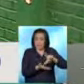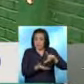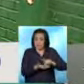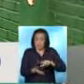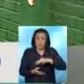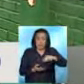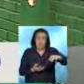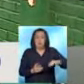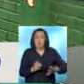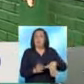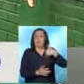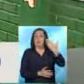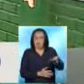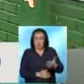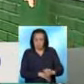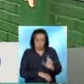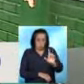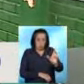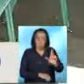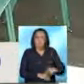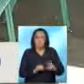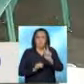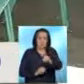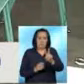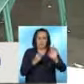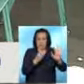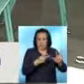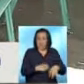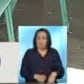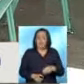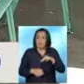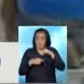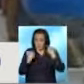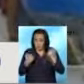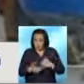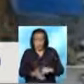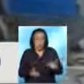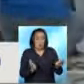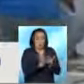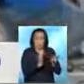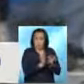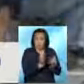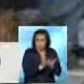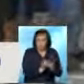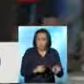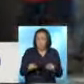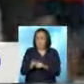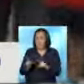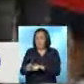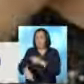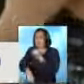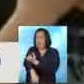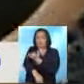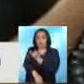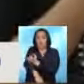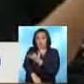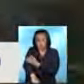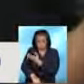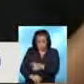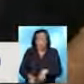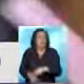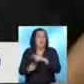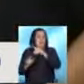se reiniciarán el próximo lunes 27 de marzo, tanto en los colegios como en los institutos de educación superior